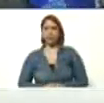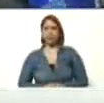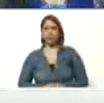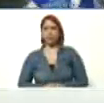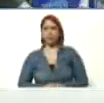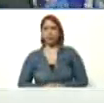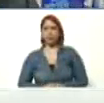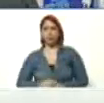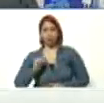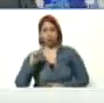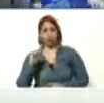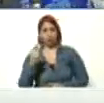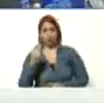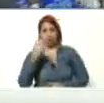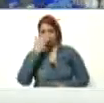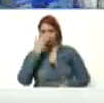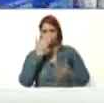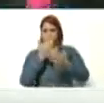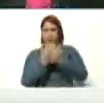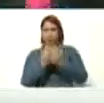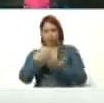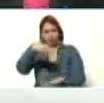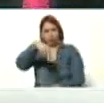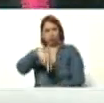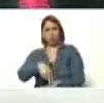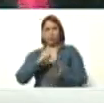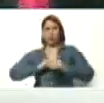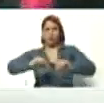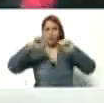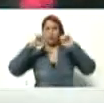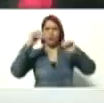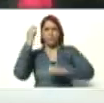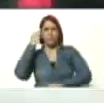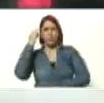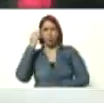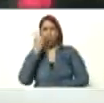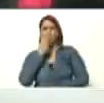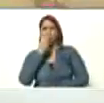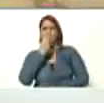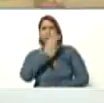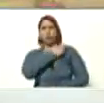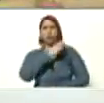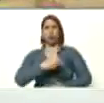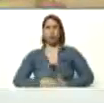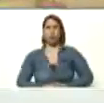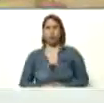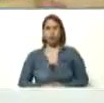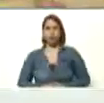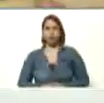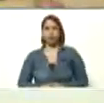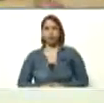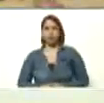en la primera línea, de pie. ¡Que viva la memoria de García Carneiro!